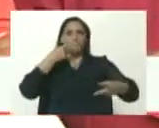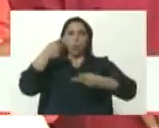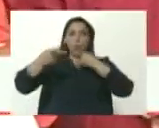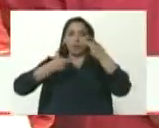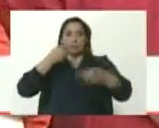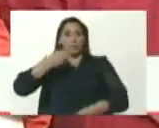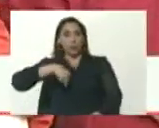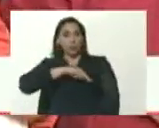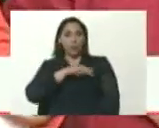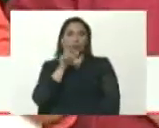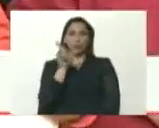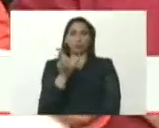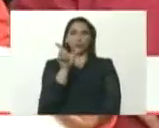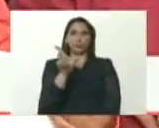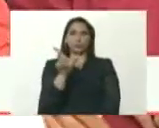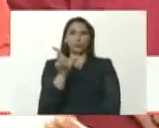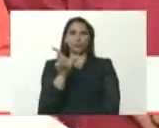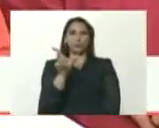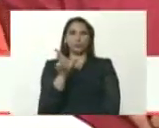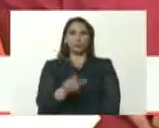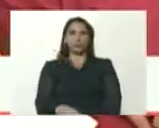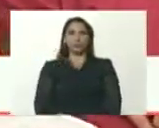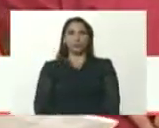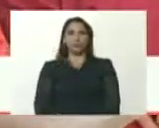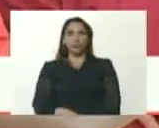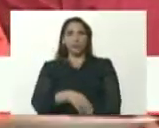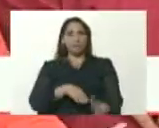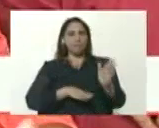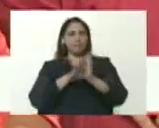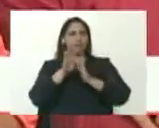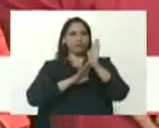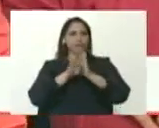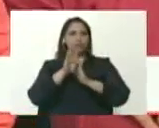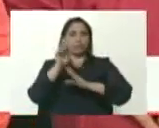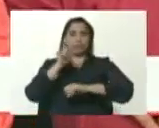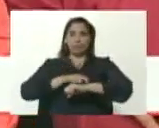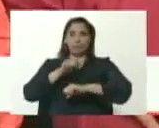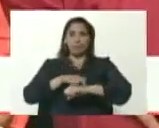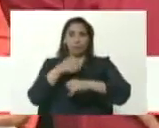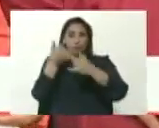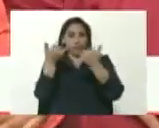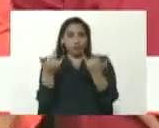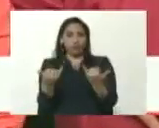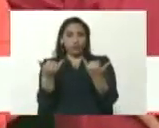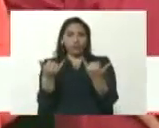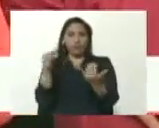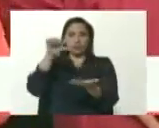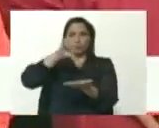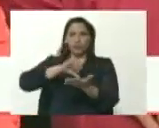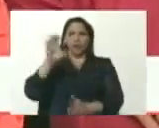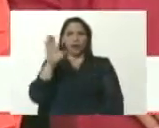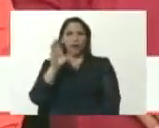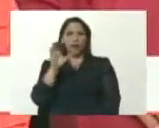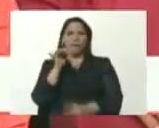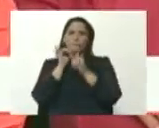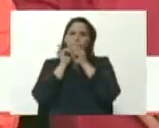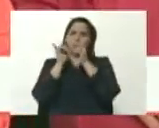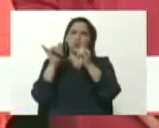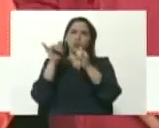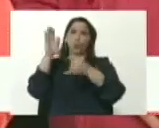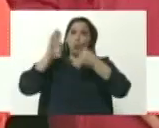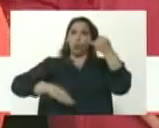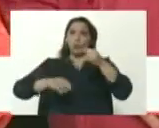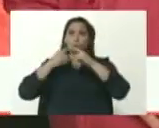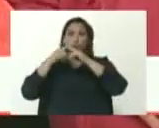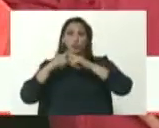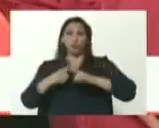Partido Socialista Unido de Venezuela está desarrollando en tiempo real en la ciudad de Caracas. Quiero informarle que el último reporte